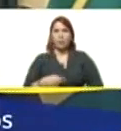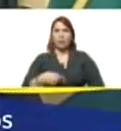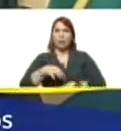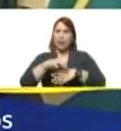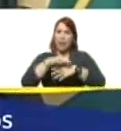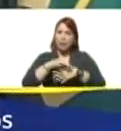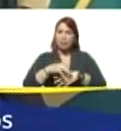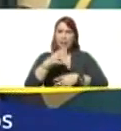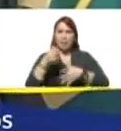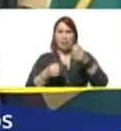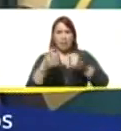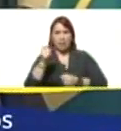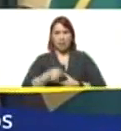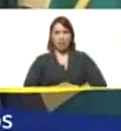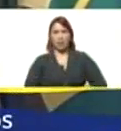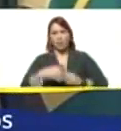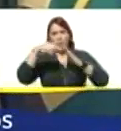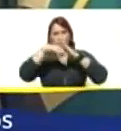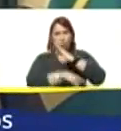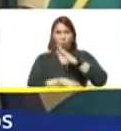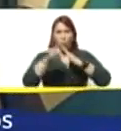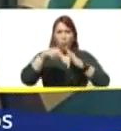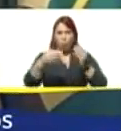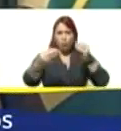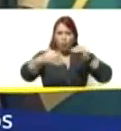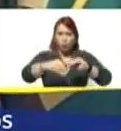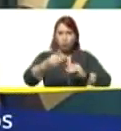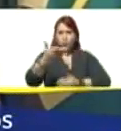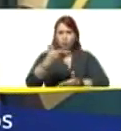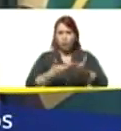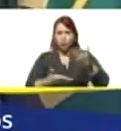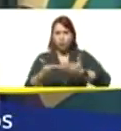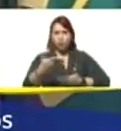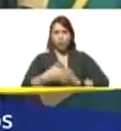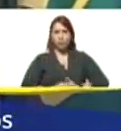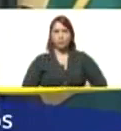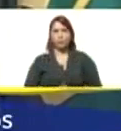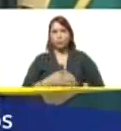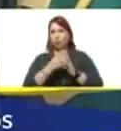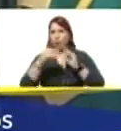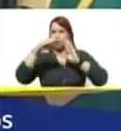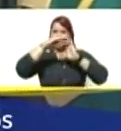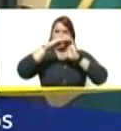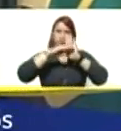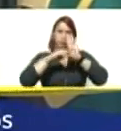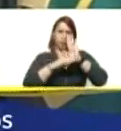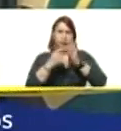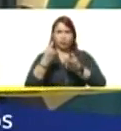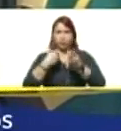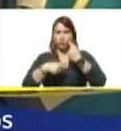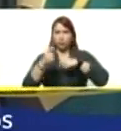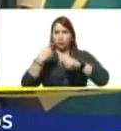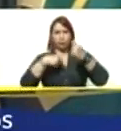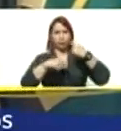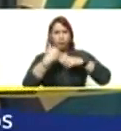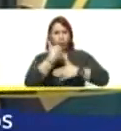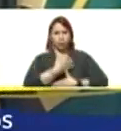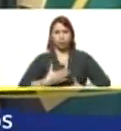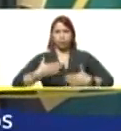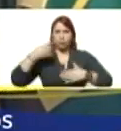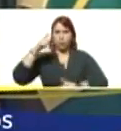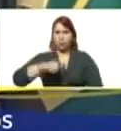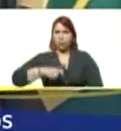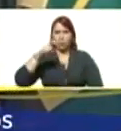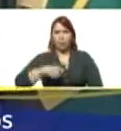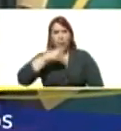leche, profundizando la cooperación en todos los rangos comerciales de satisfacción de